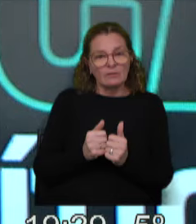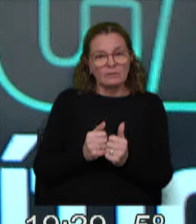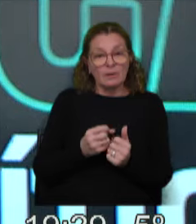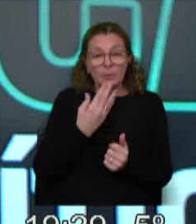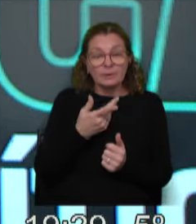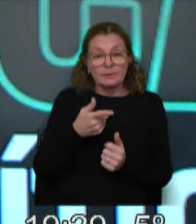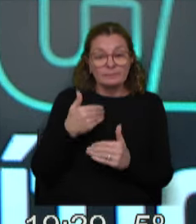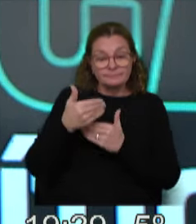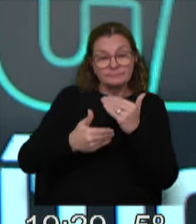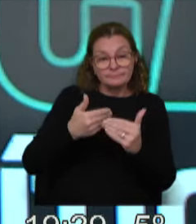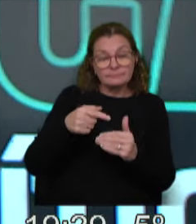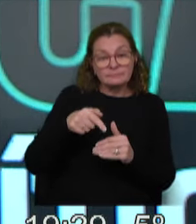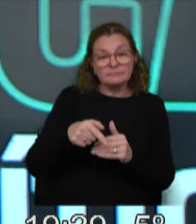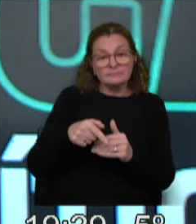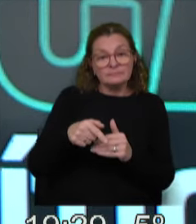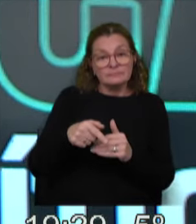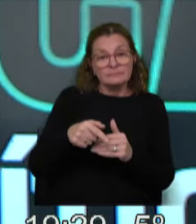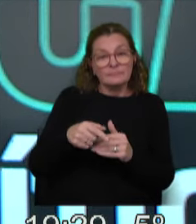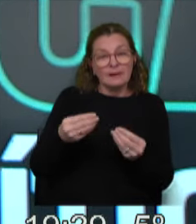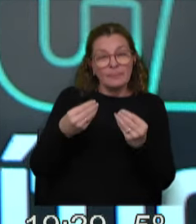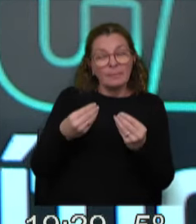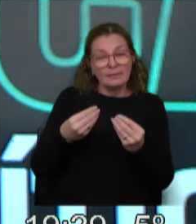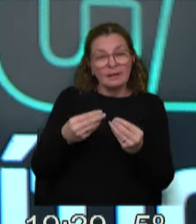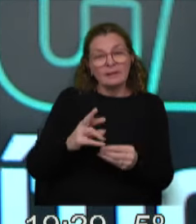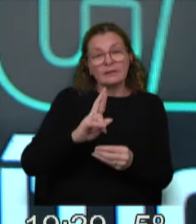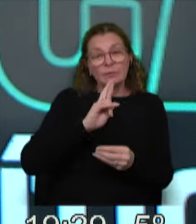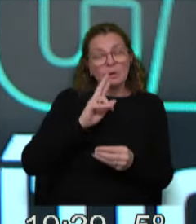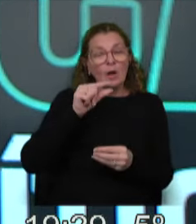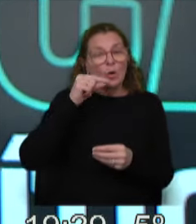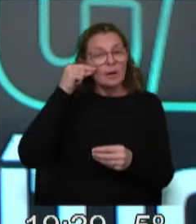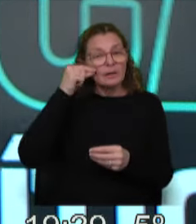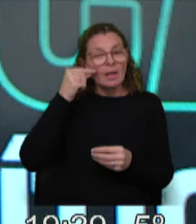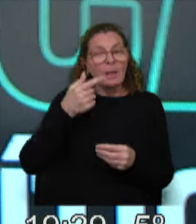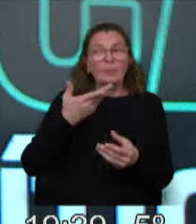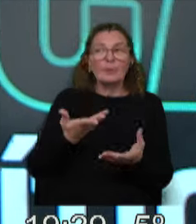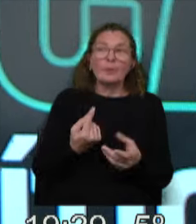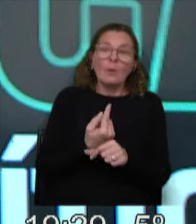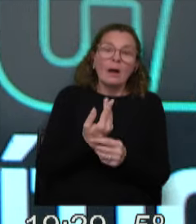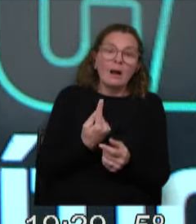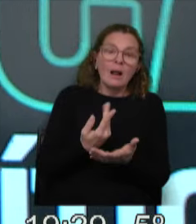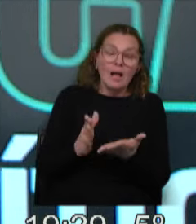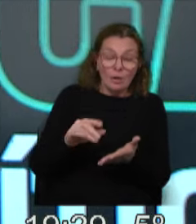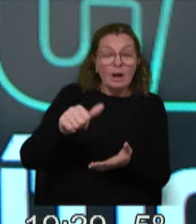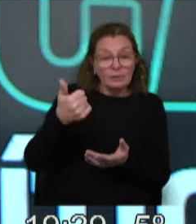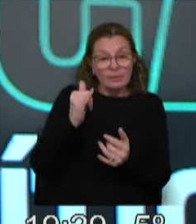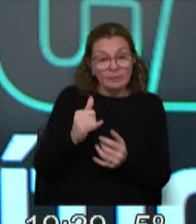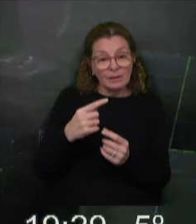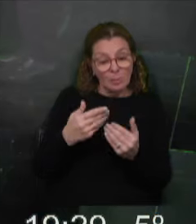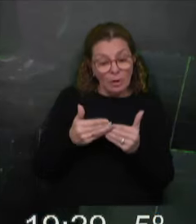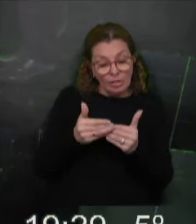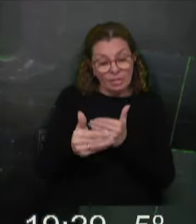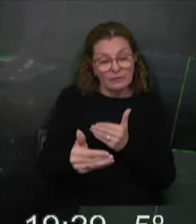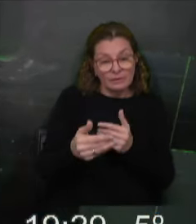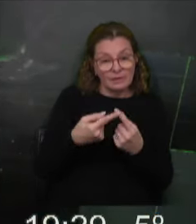Bueno está procesándolos qué es lo que sucede el resultado de Ojeda por un lado es sí triunfó Tuvo una distancia importante